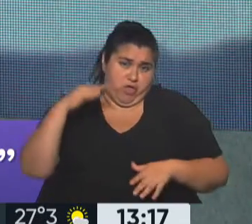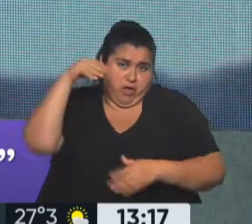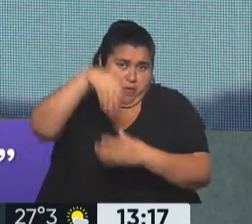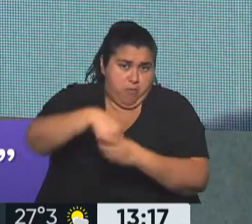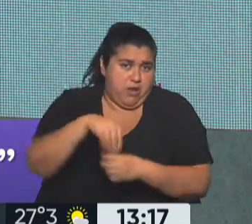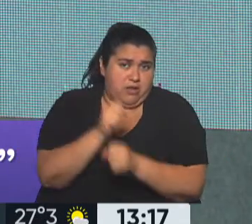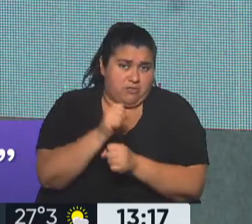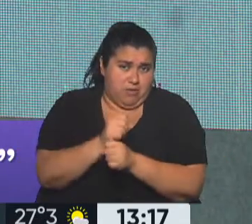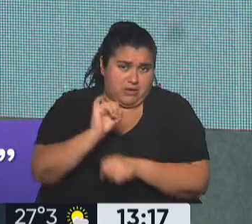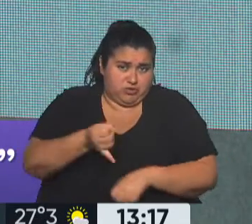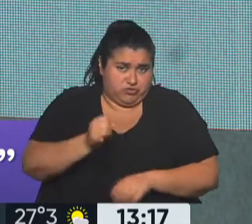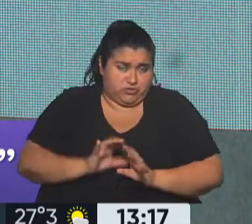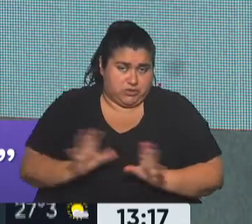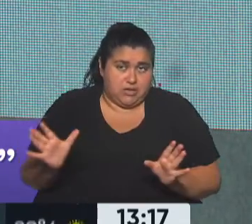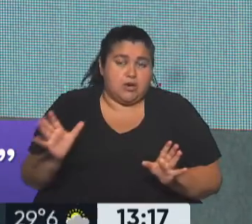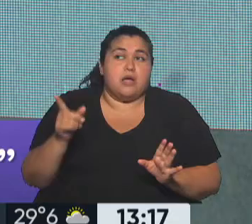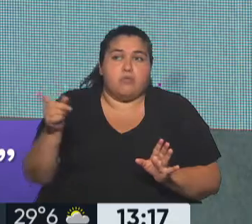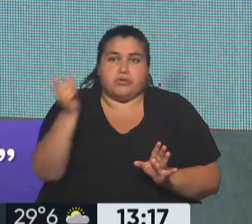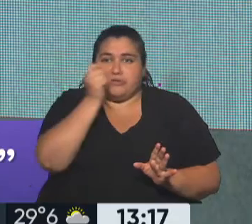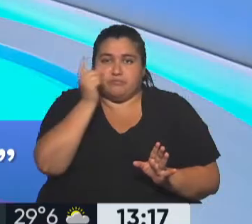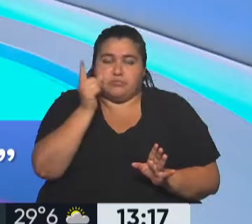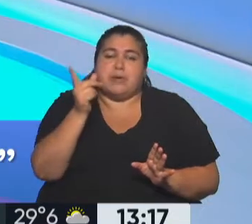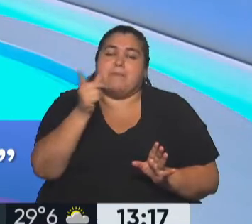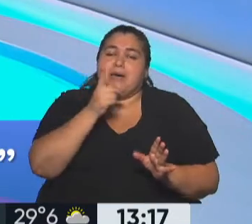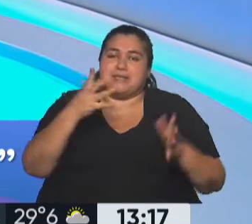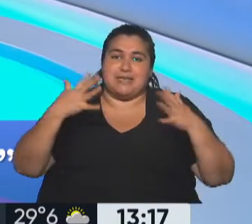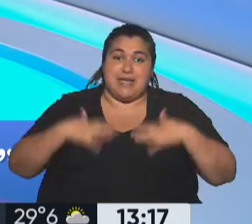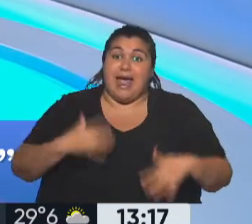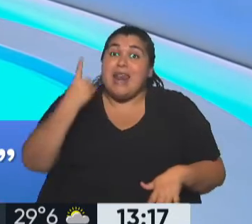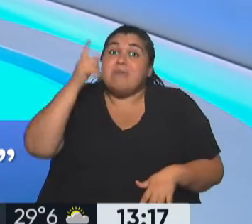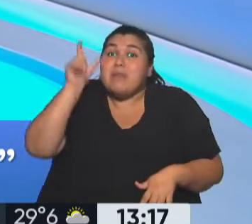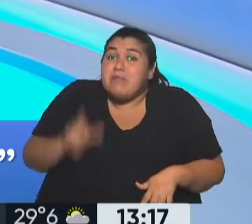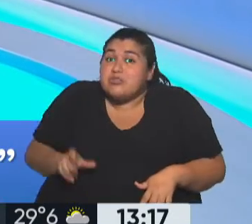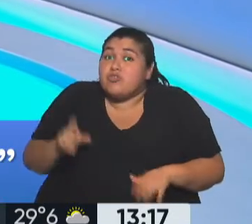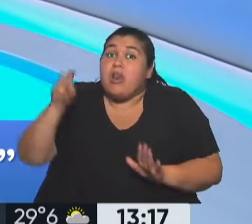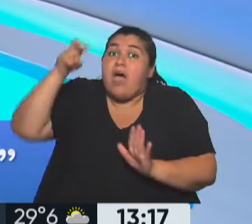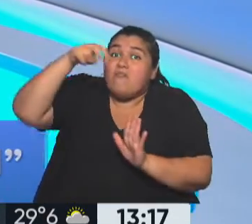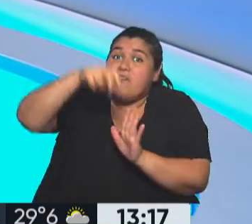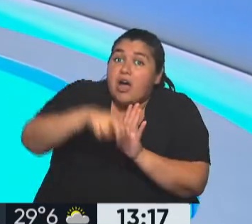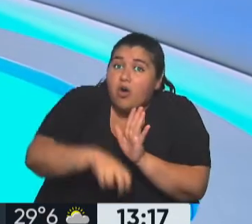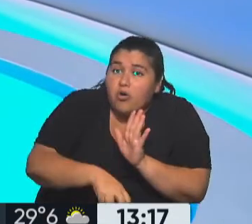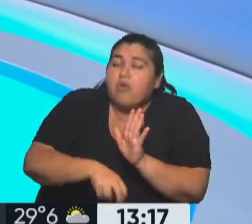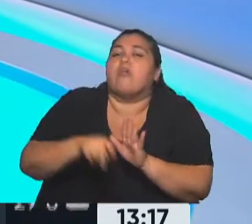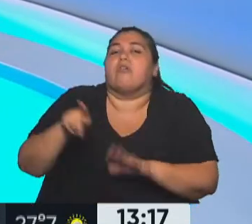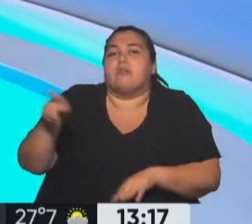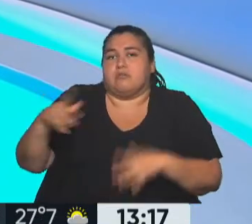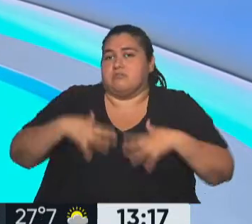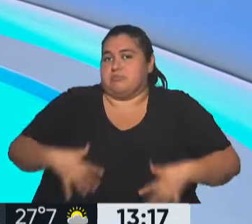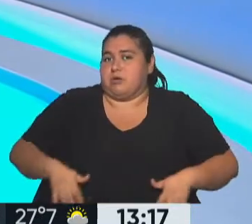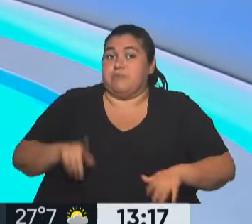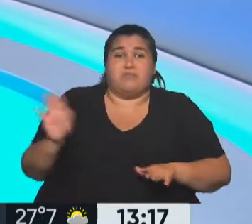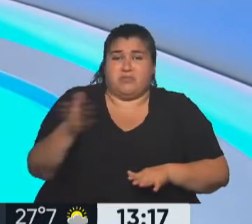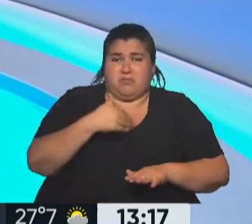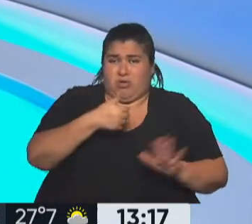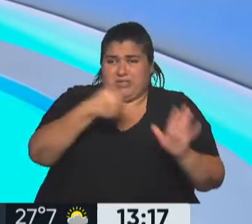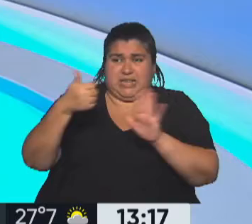causó un efecto que fue casi instantáneo. Entiendo que no tenía protección la primera persona tampoco. O sea, no tenía protección nadie. Entiendo Claro. que ninguno de los 6 tenían